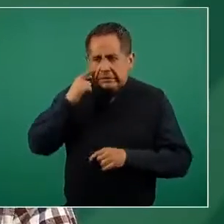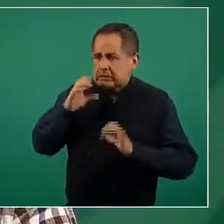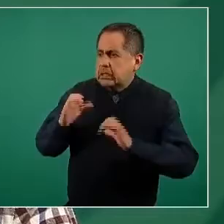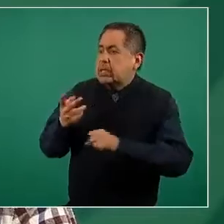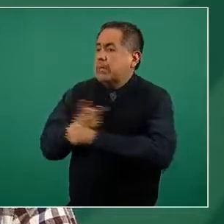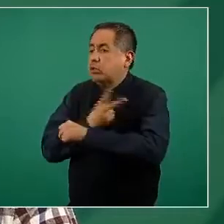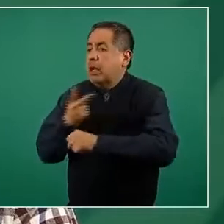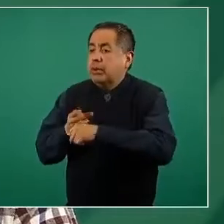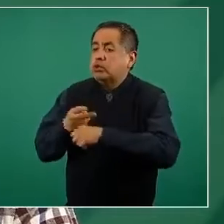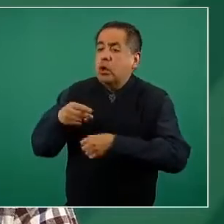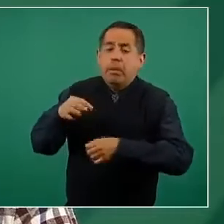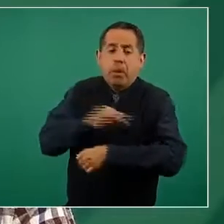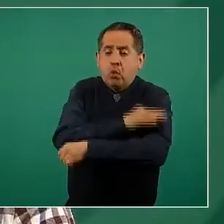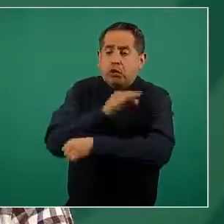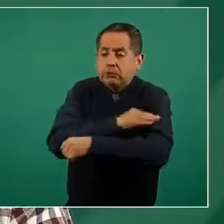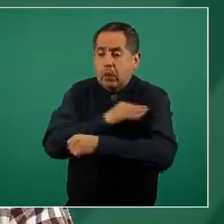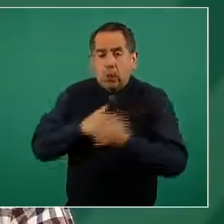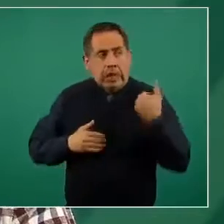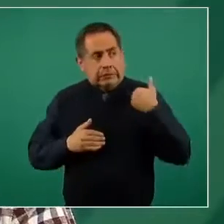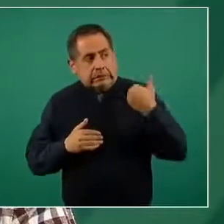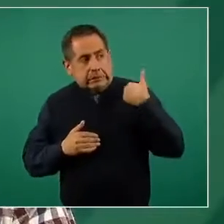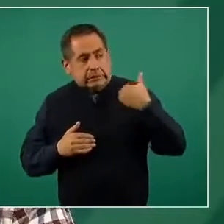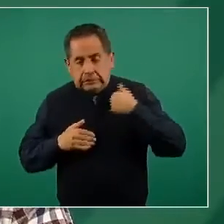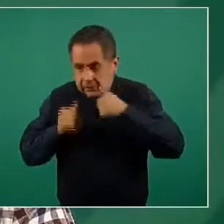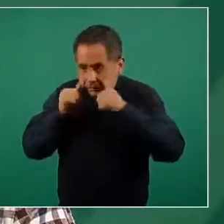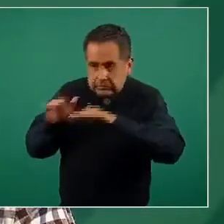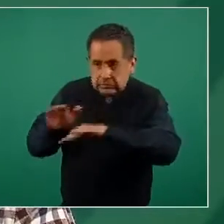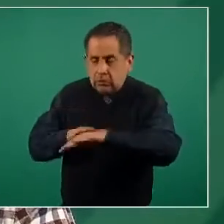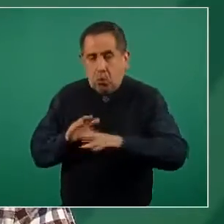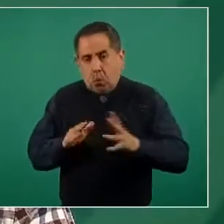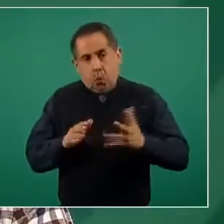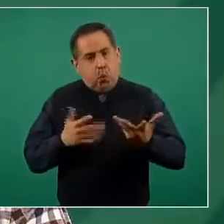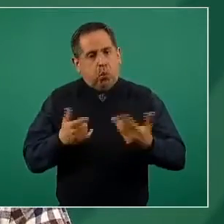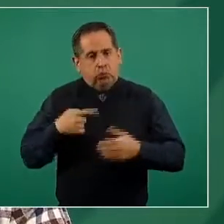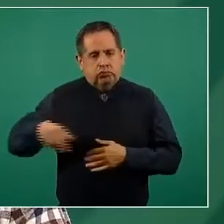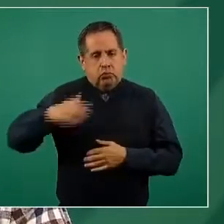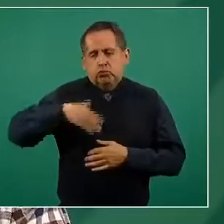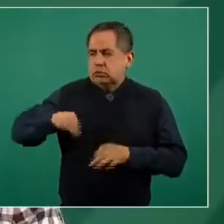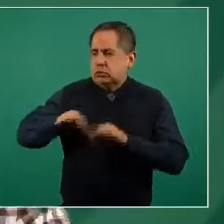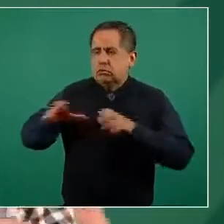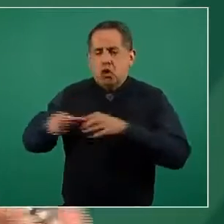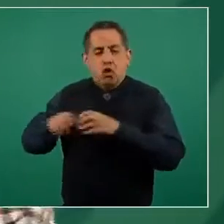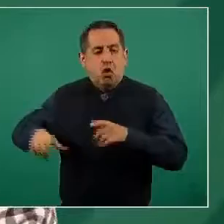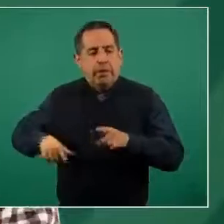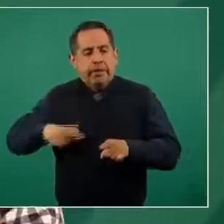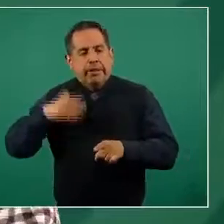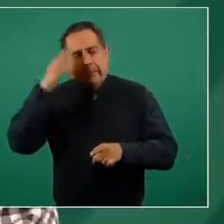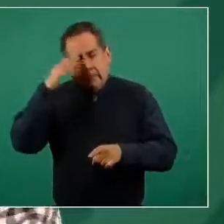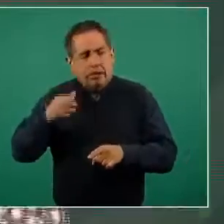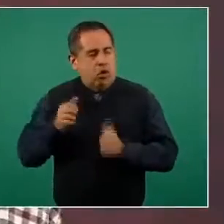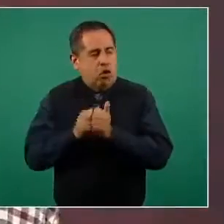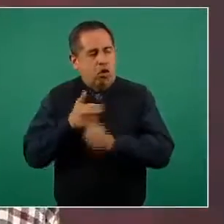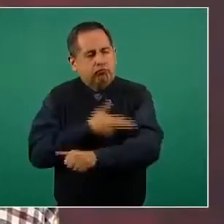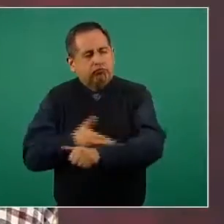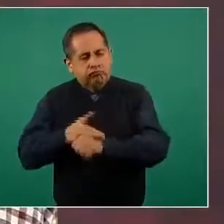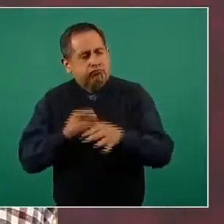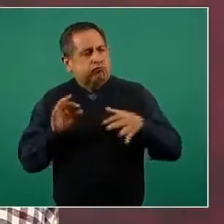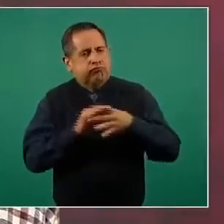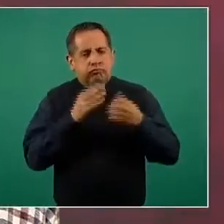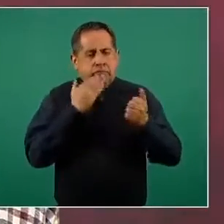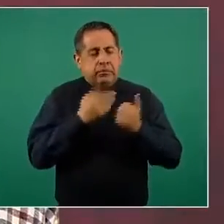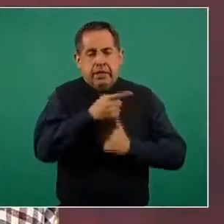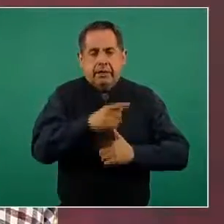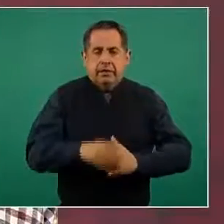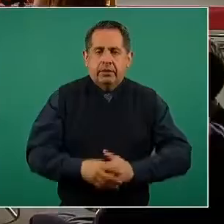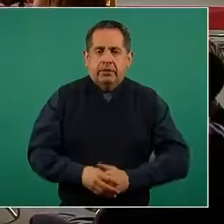días dándole seguimiento a eso, y desde luego todas y todos quienes trabajamos en el gobierno muy coordinados para lograrlo.